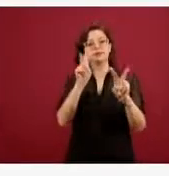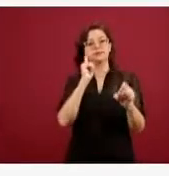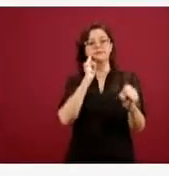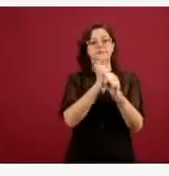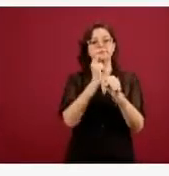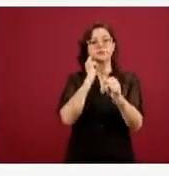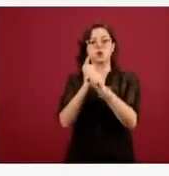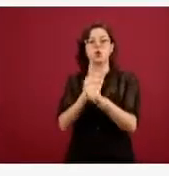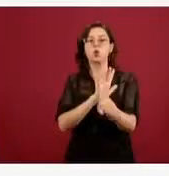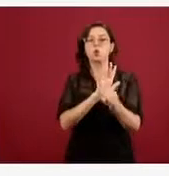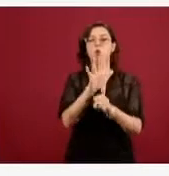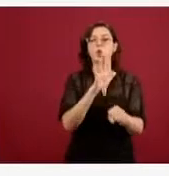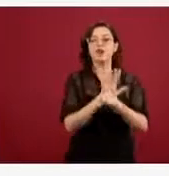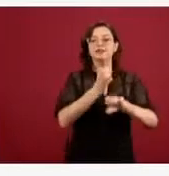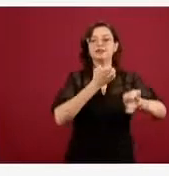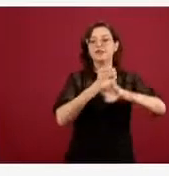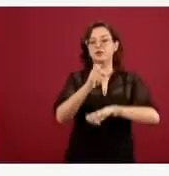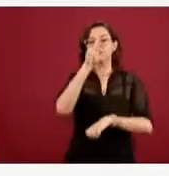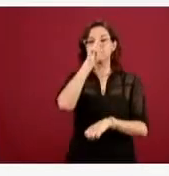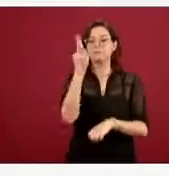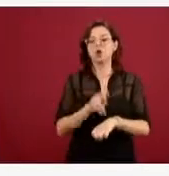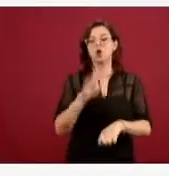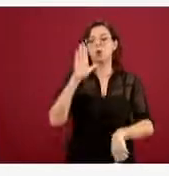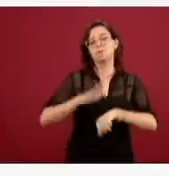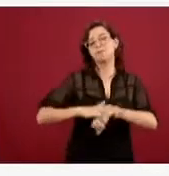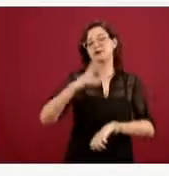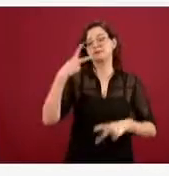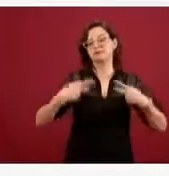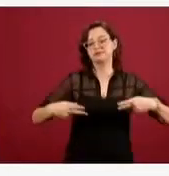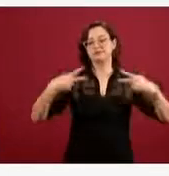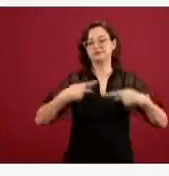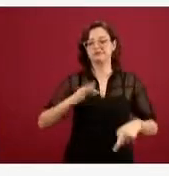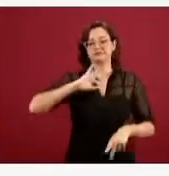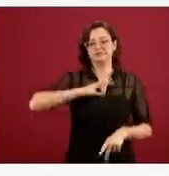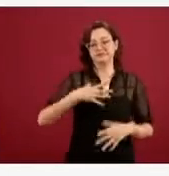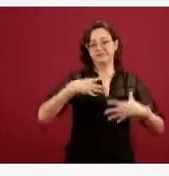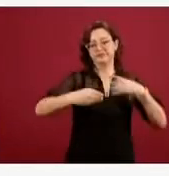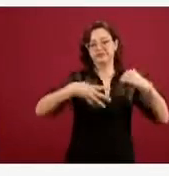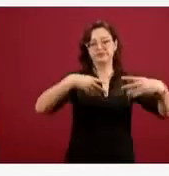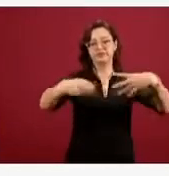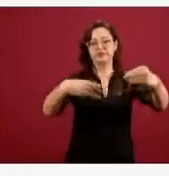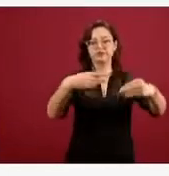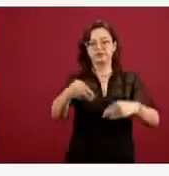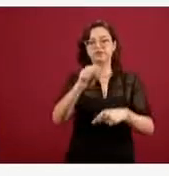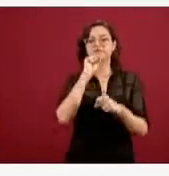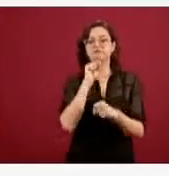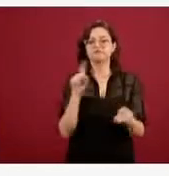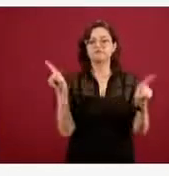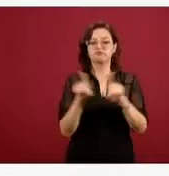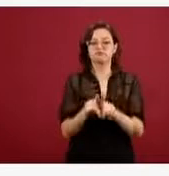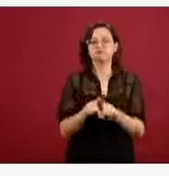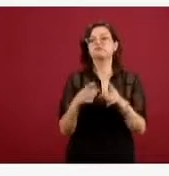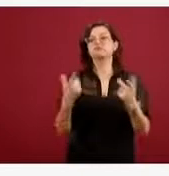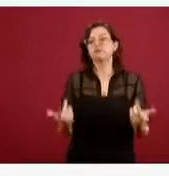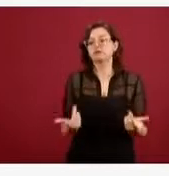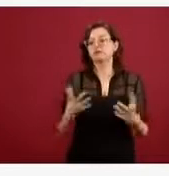identificar cuáles son los estados con mayor tasa de incidencia acumulada, teniendo también el dato nacional que es